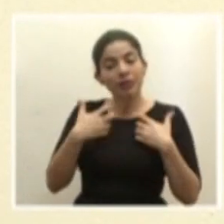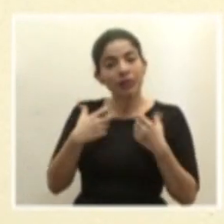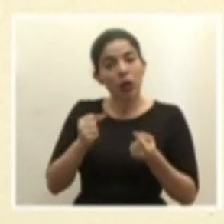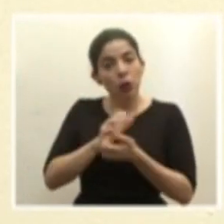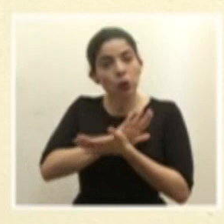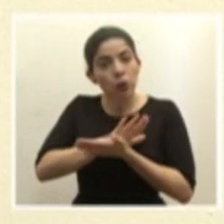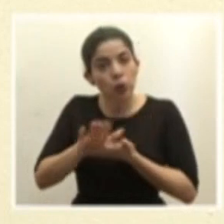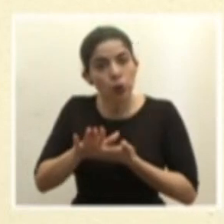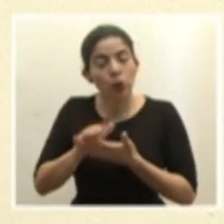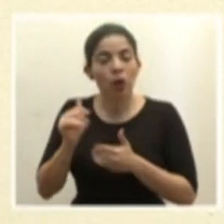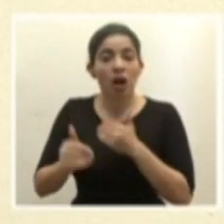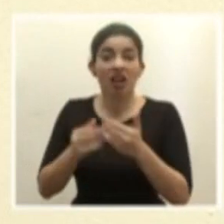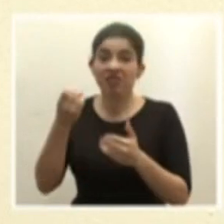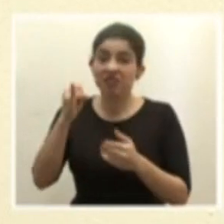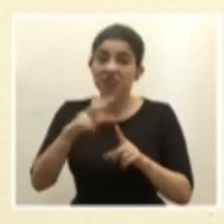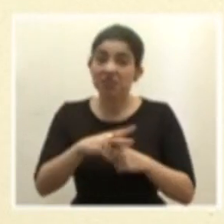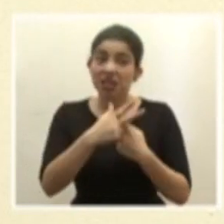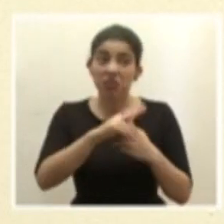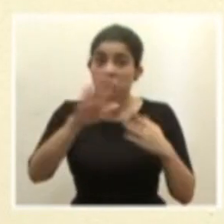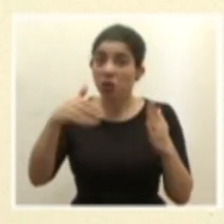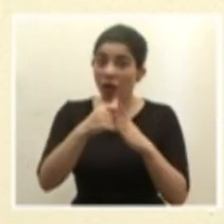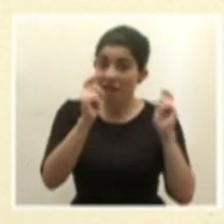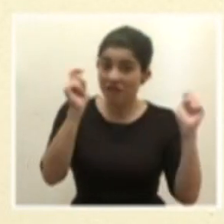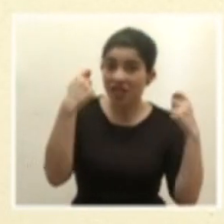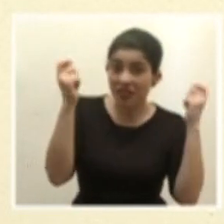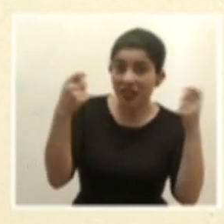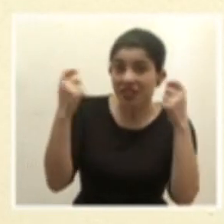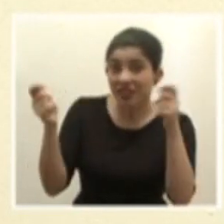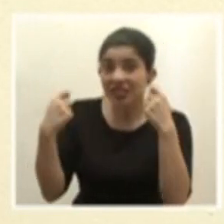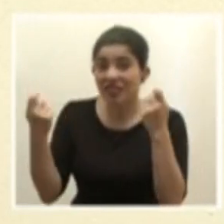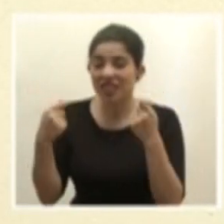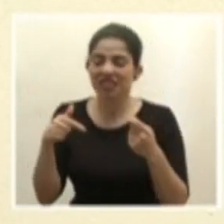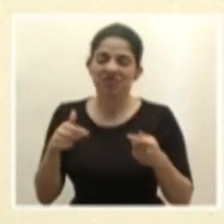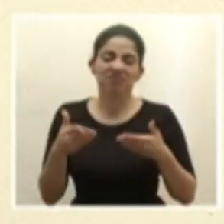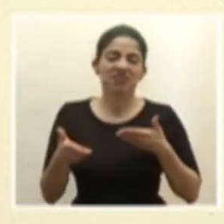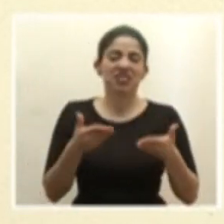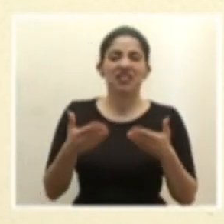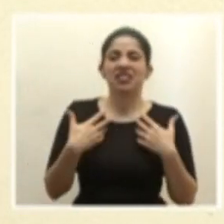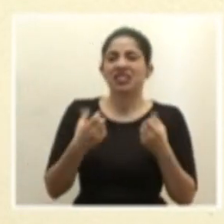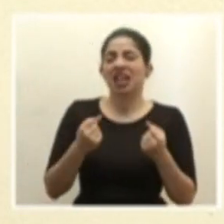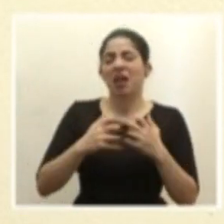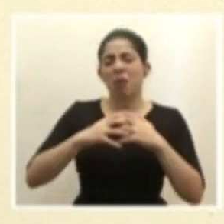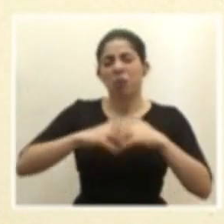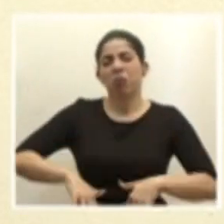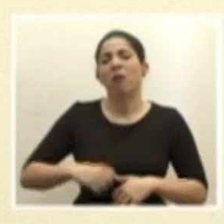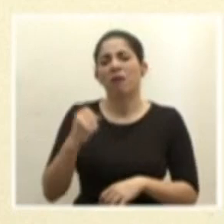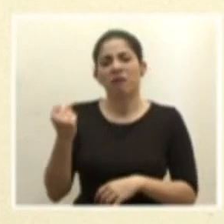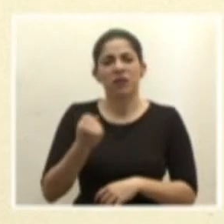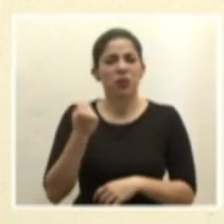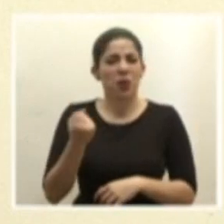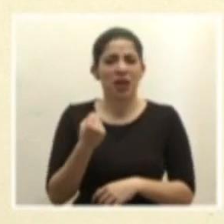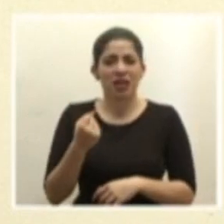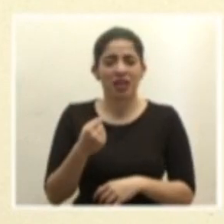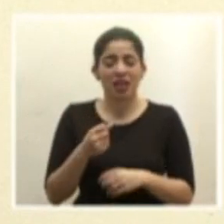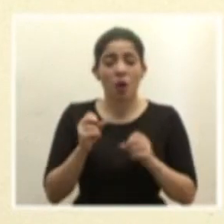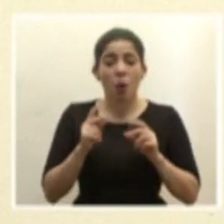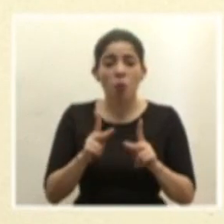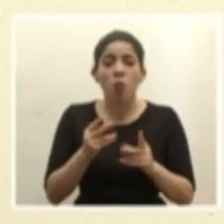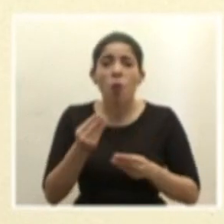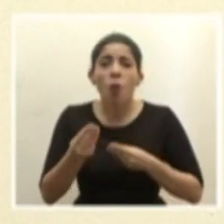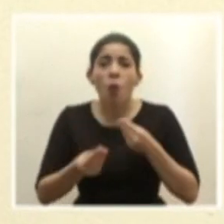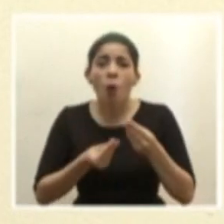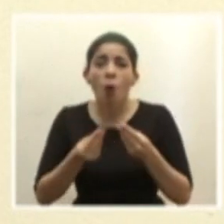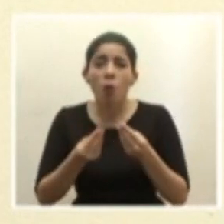Si aquí empezamos a hacer fiestas todos, les aseguro que los servicios colapsan y colapsan por mucho y aquí no va a haber oportunidad para